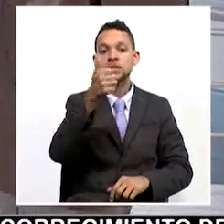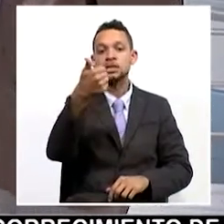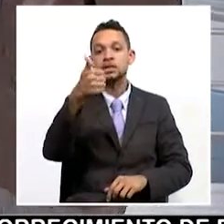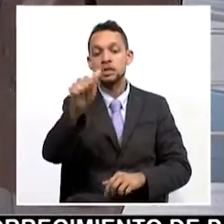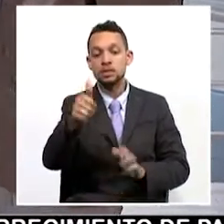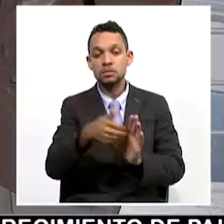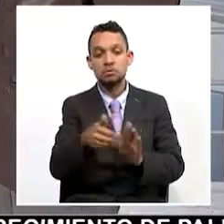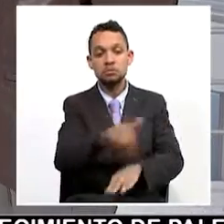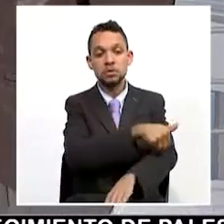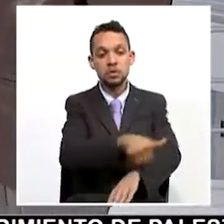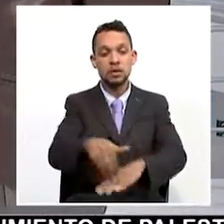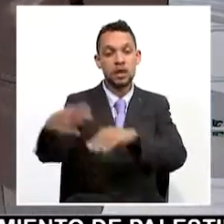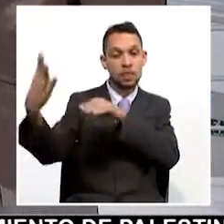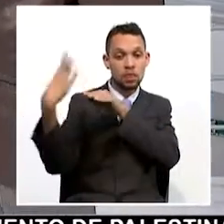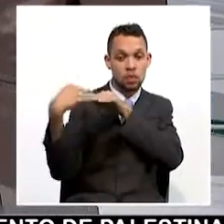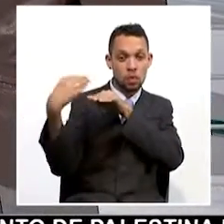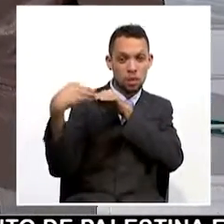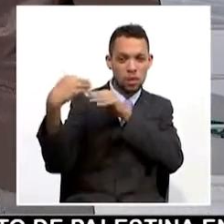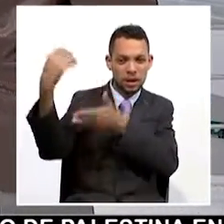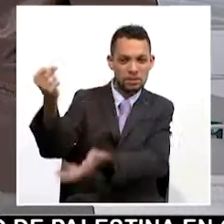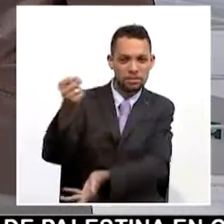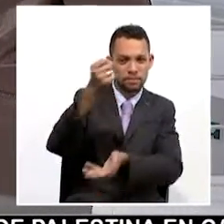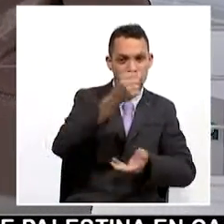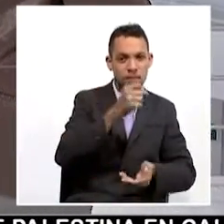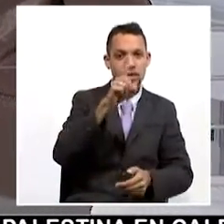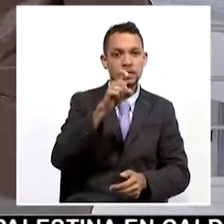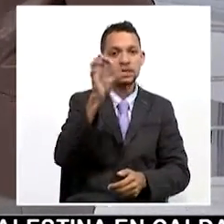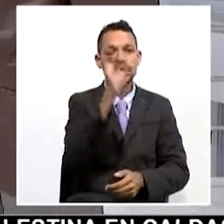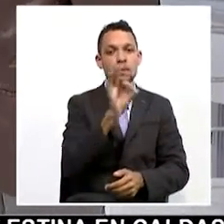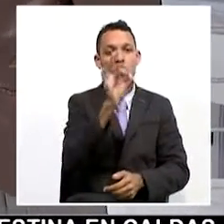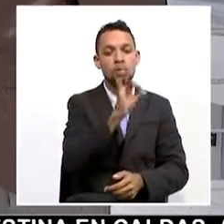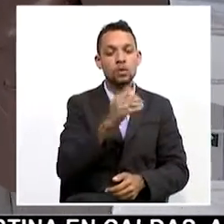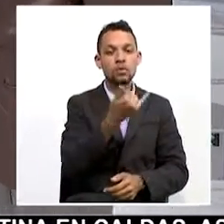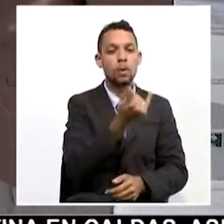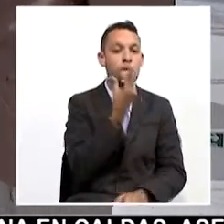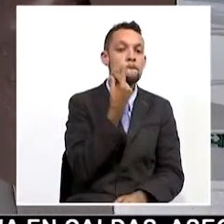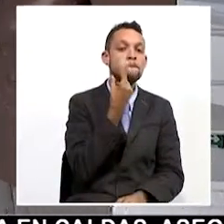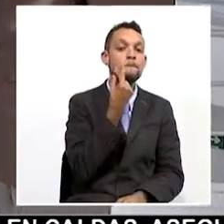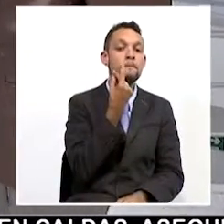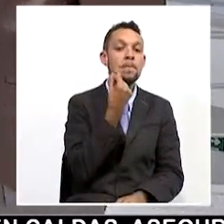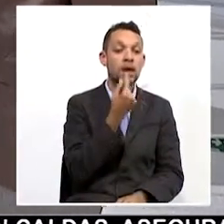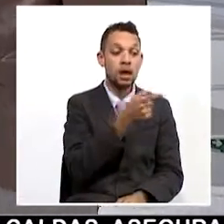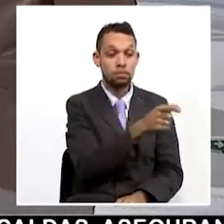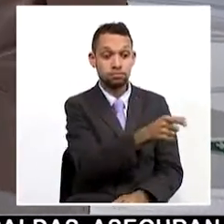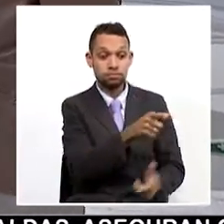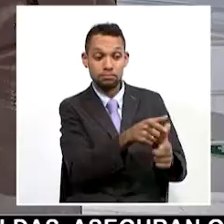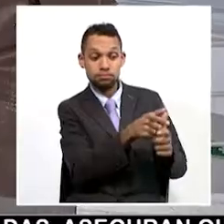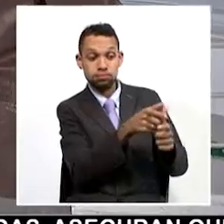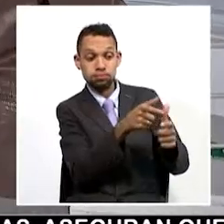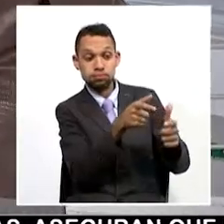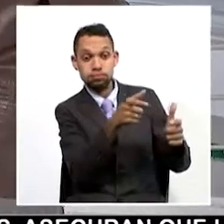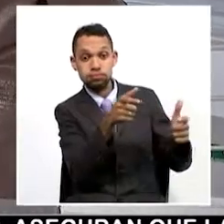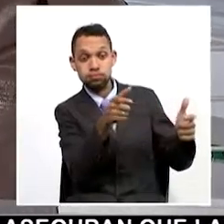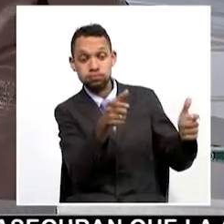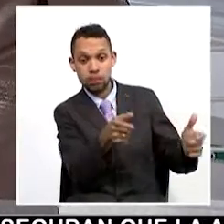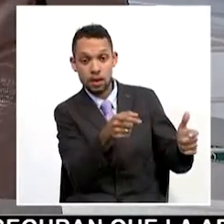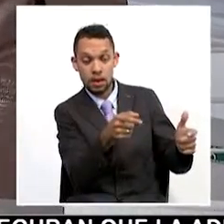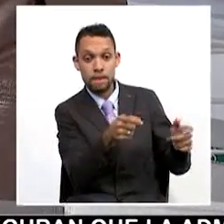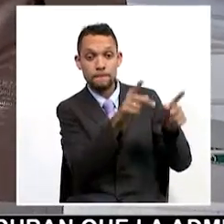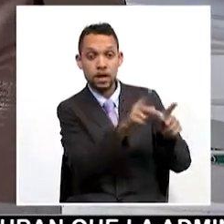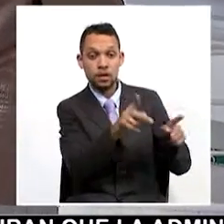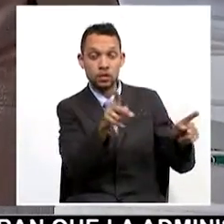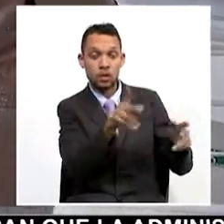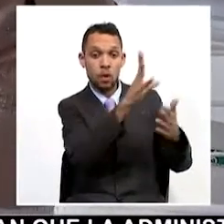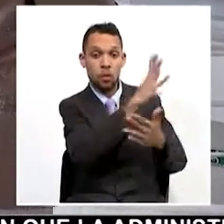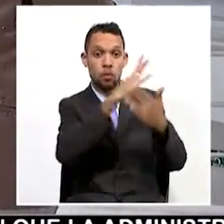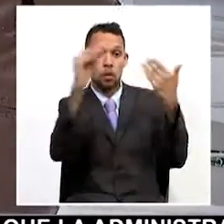que recibe el Eje Cafetero, el 60% se van para Pereira. O sea, Pereira es el mayor receptor de divisas en